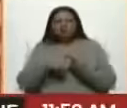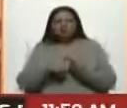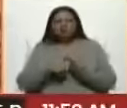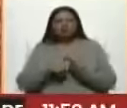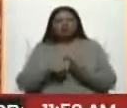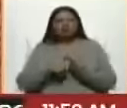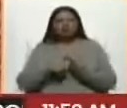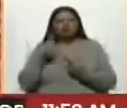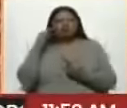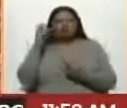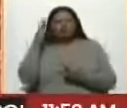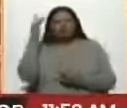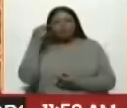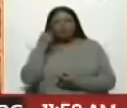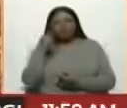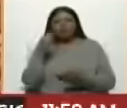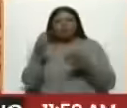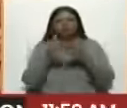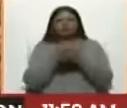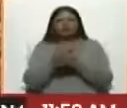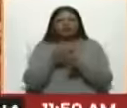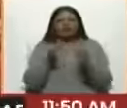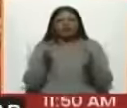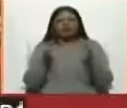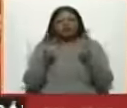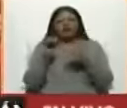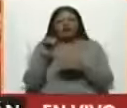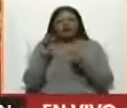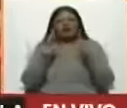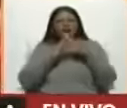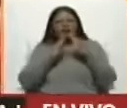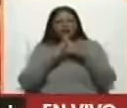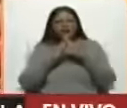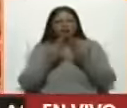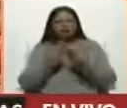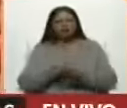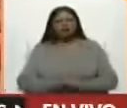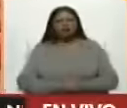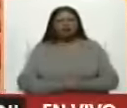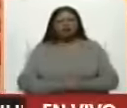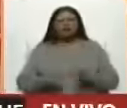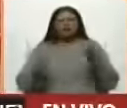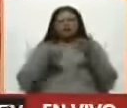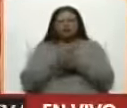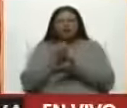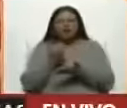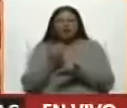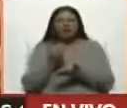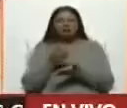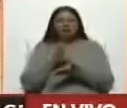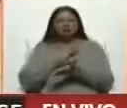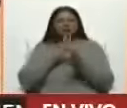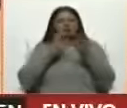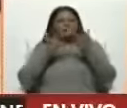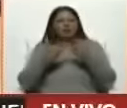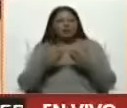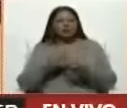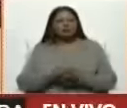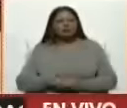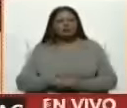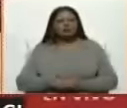que se creyó el cuento que le iban a quitar su apartamento, que se creyó el cuento que le iban a quitar su empresa,